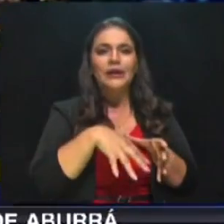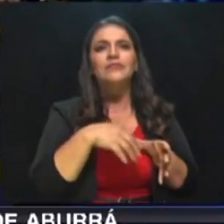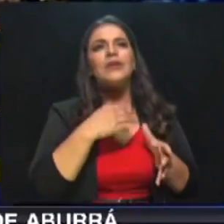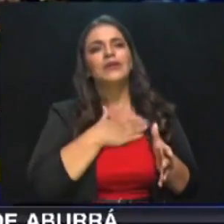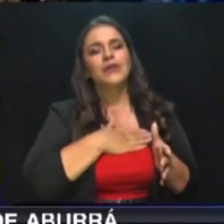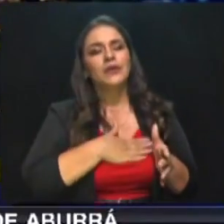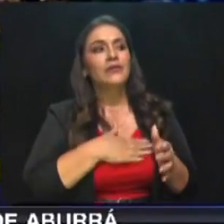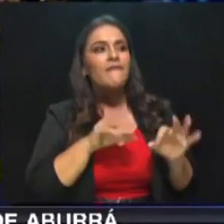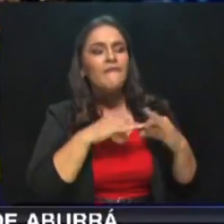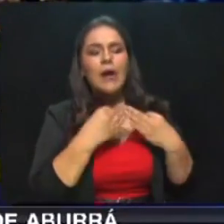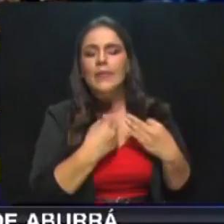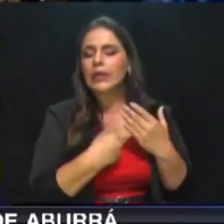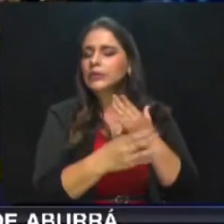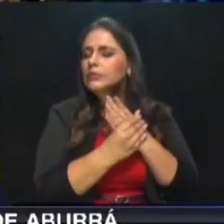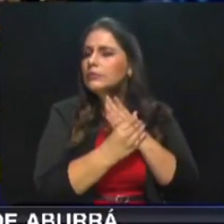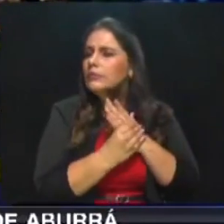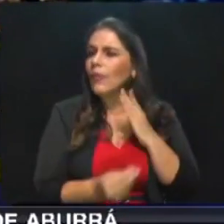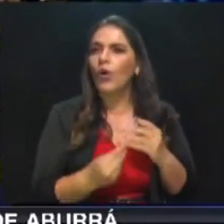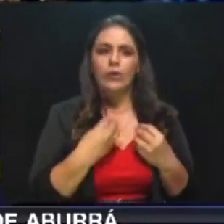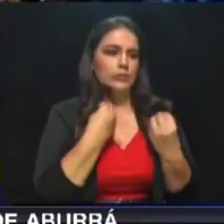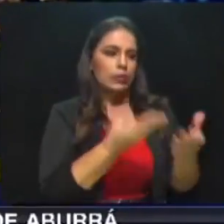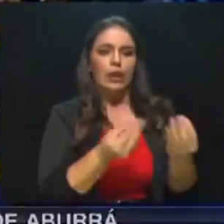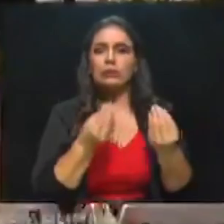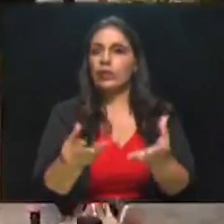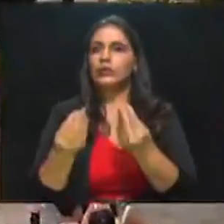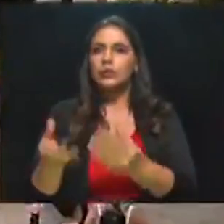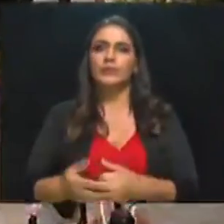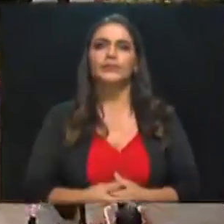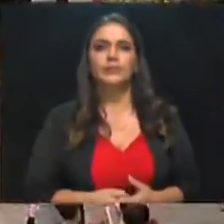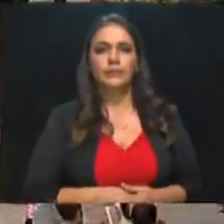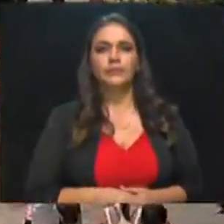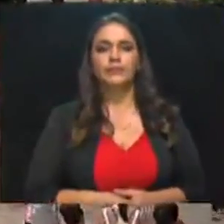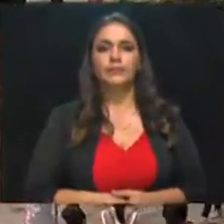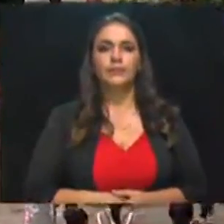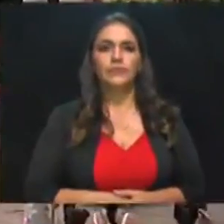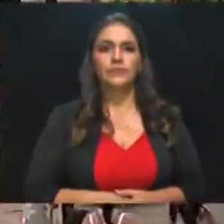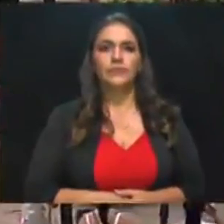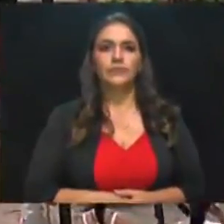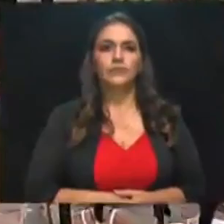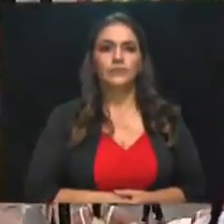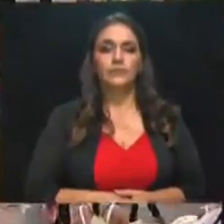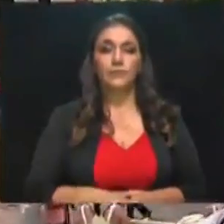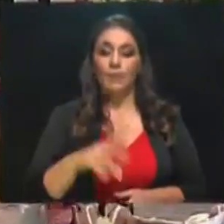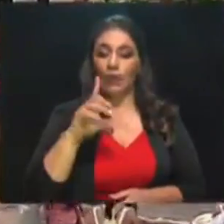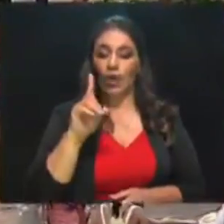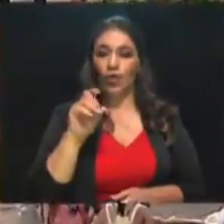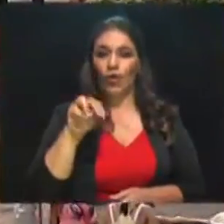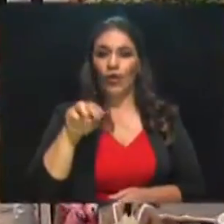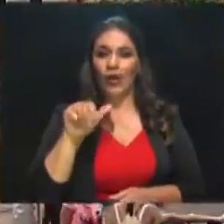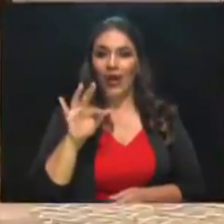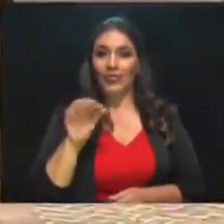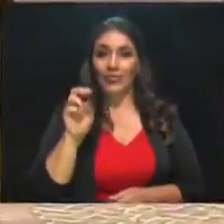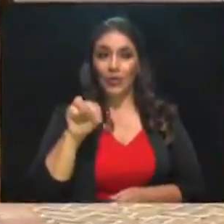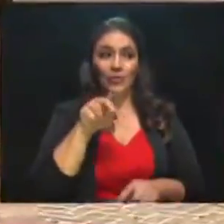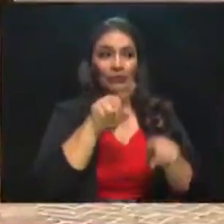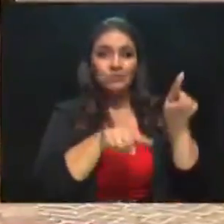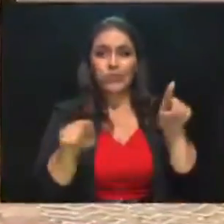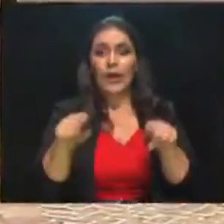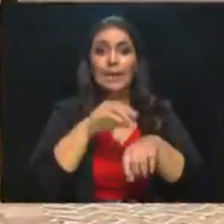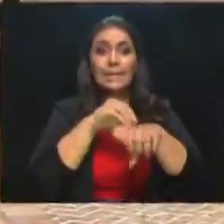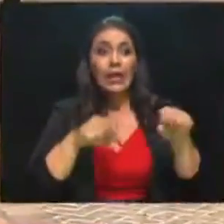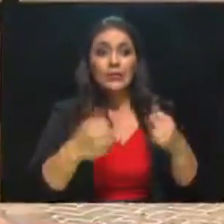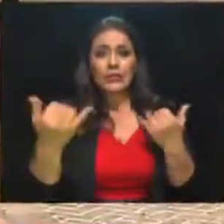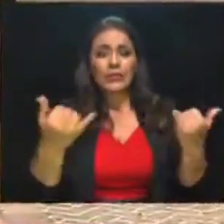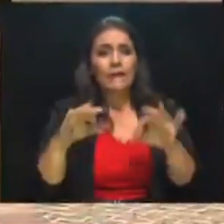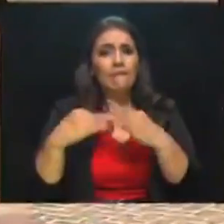las familias más necesitadas. Con la Donatón se busca aliviar la angustia y el hambre de familias bellanitas que la